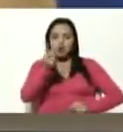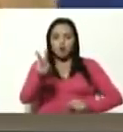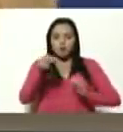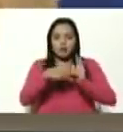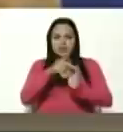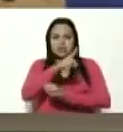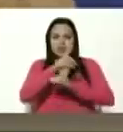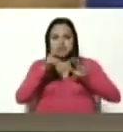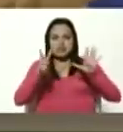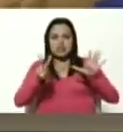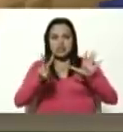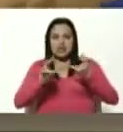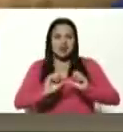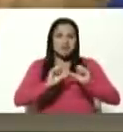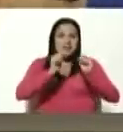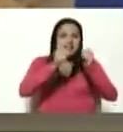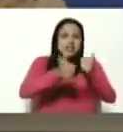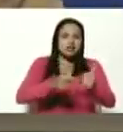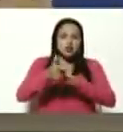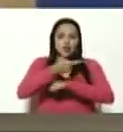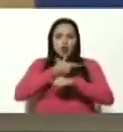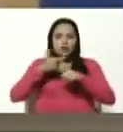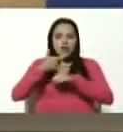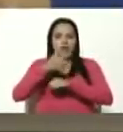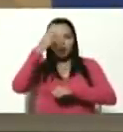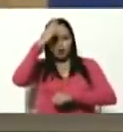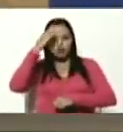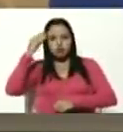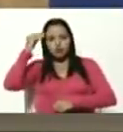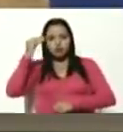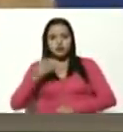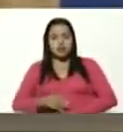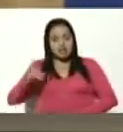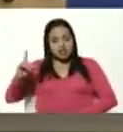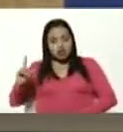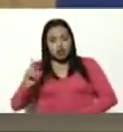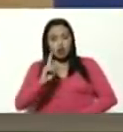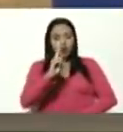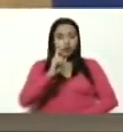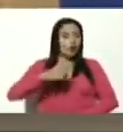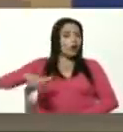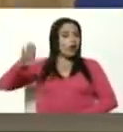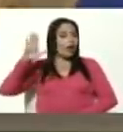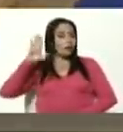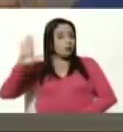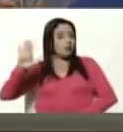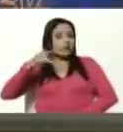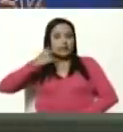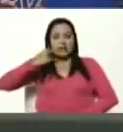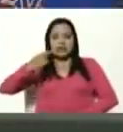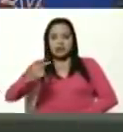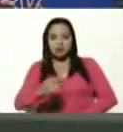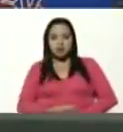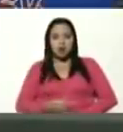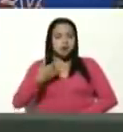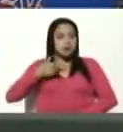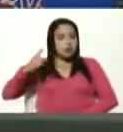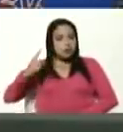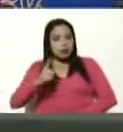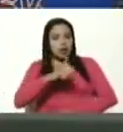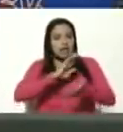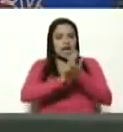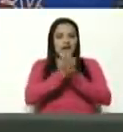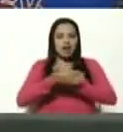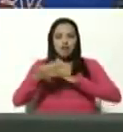meses del gobierno de Donald Trump. Y él llegó con la promesa, yo llego y acabo con la